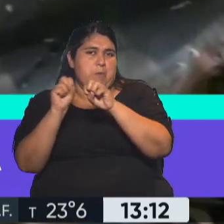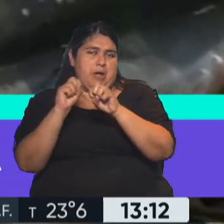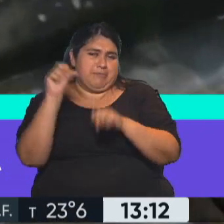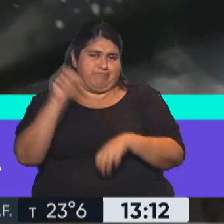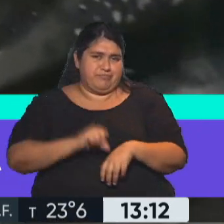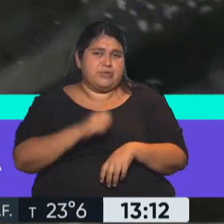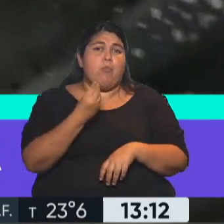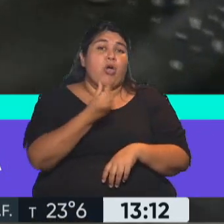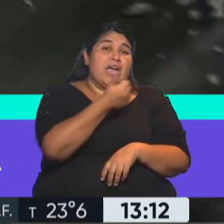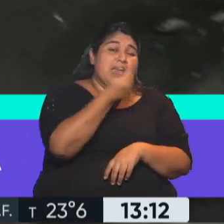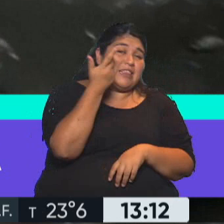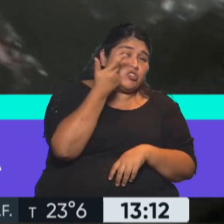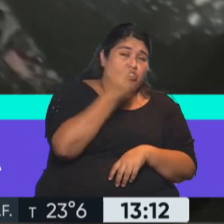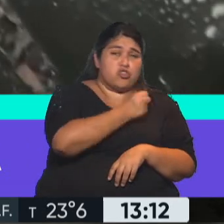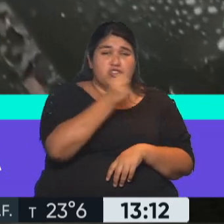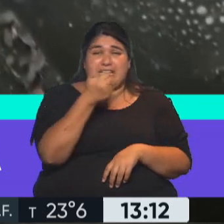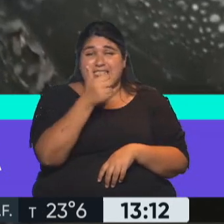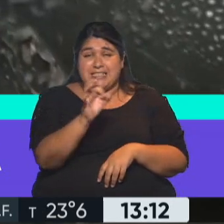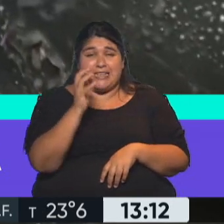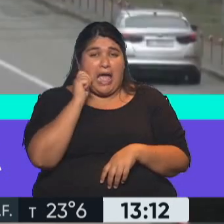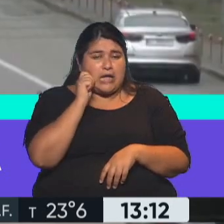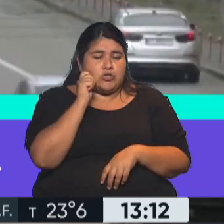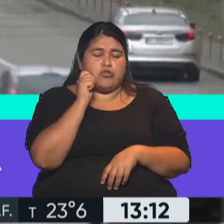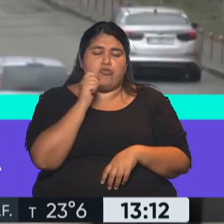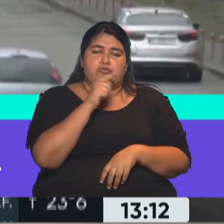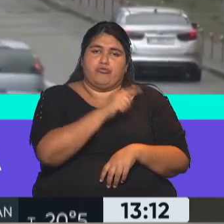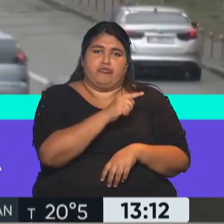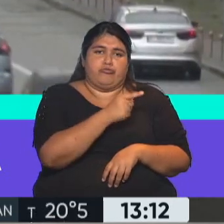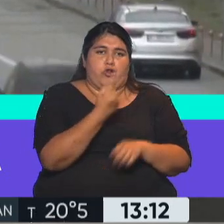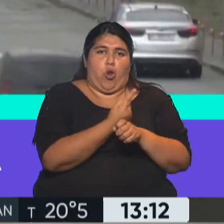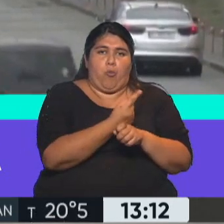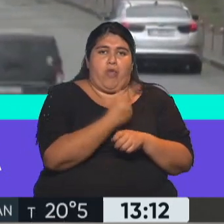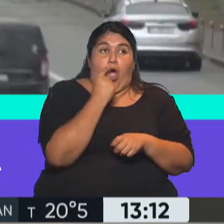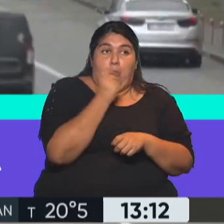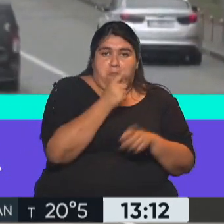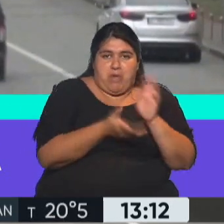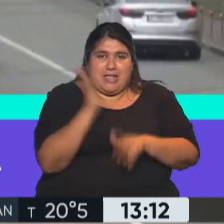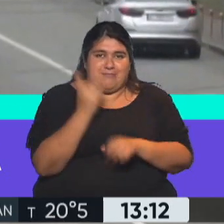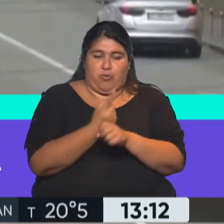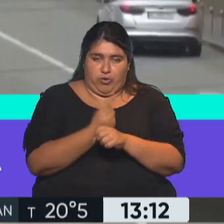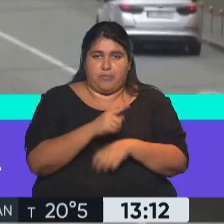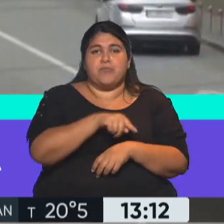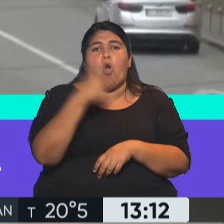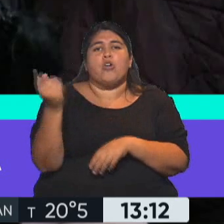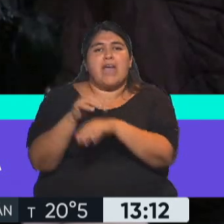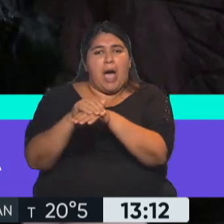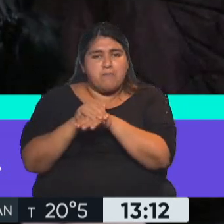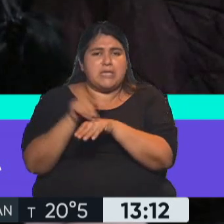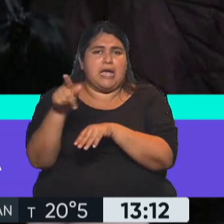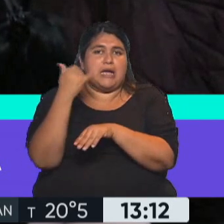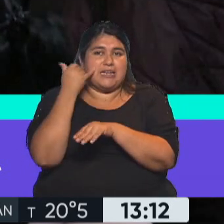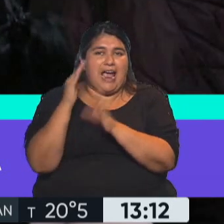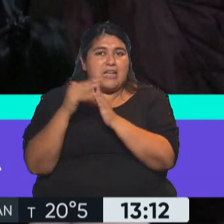entre 18 y 60 abandonar el país. También conozco otra persona, amiga mía, que está alojando o que mañana va a empezar a